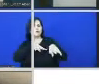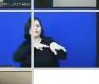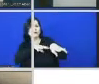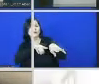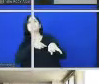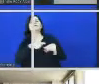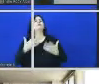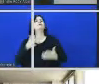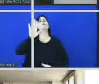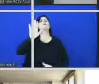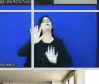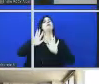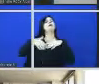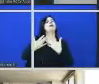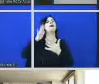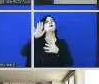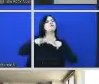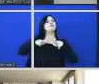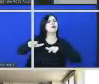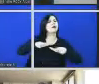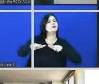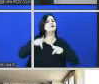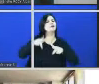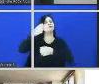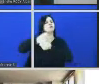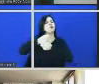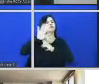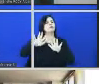it that really makes them successful?